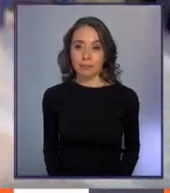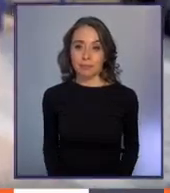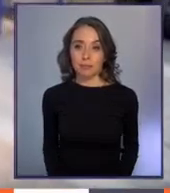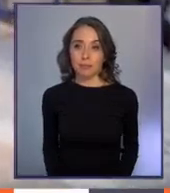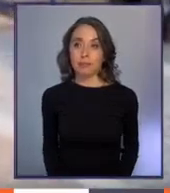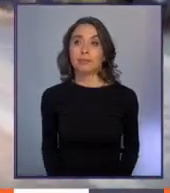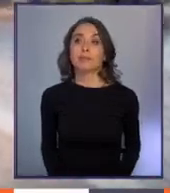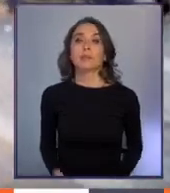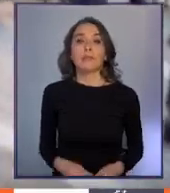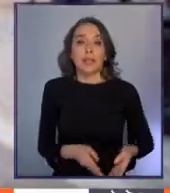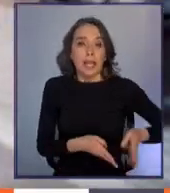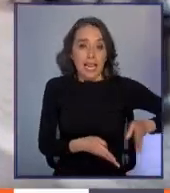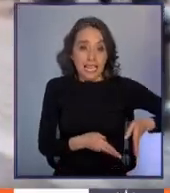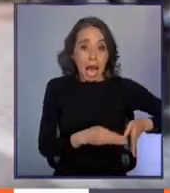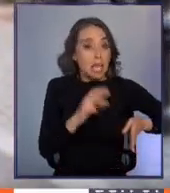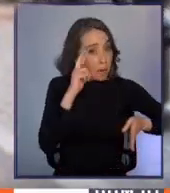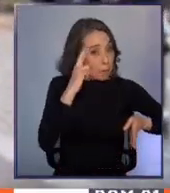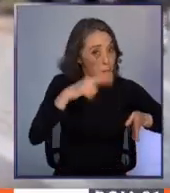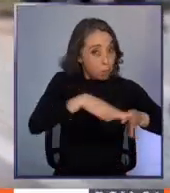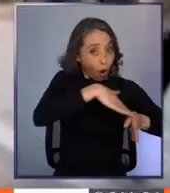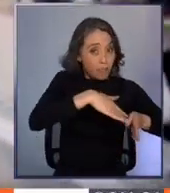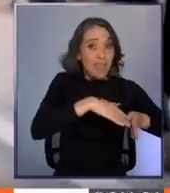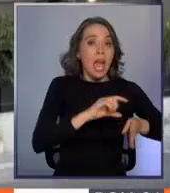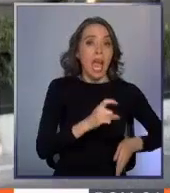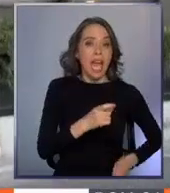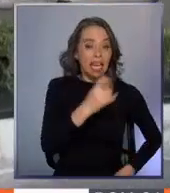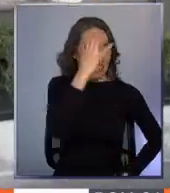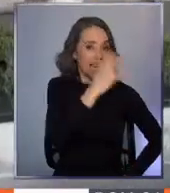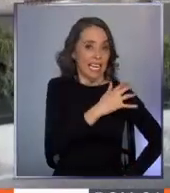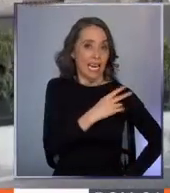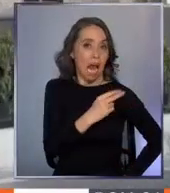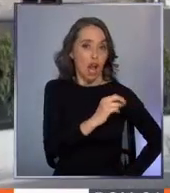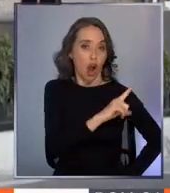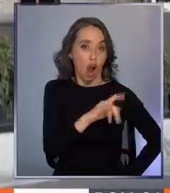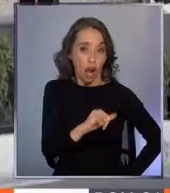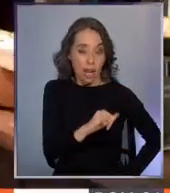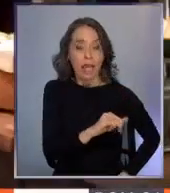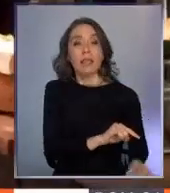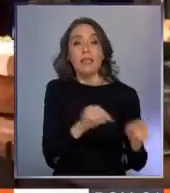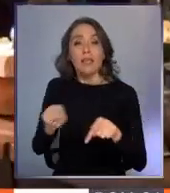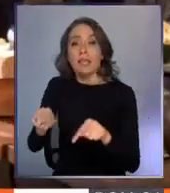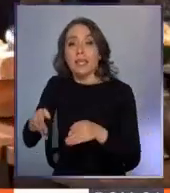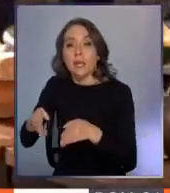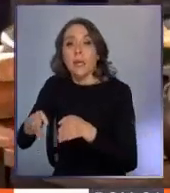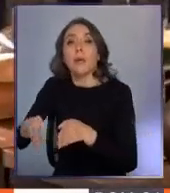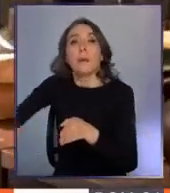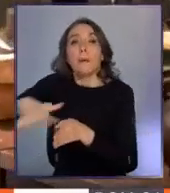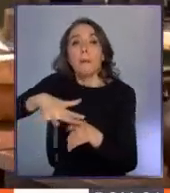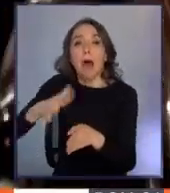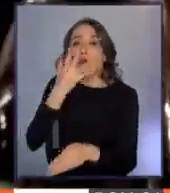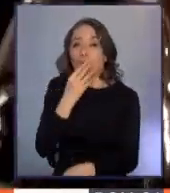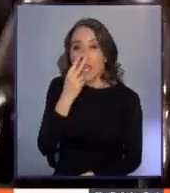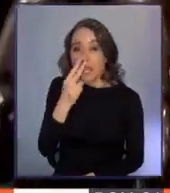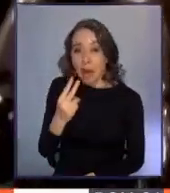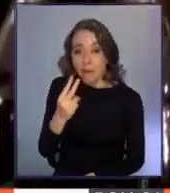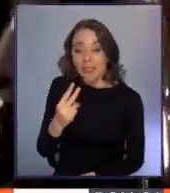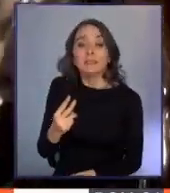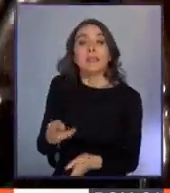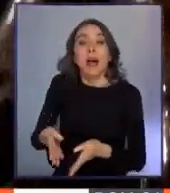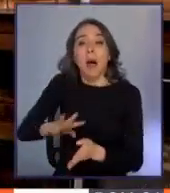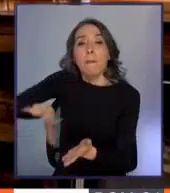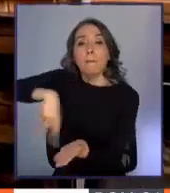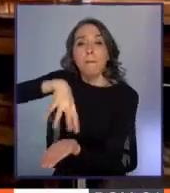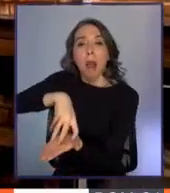Y de General Holley en Providencia llegamos a la Plaza Mori en Bellavista a conocer esta maravillosa propuesta Polvo Bar de Vinos.